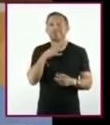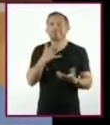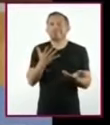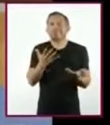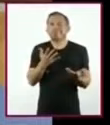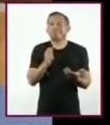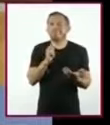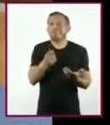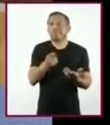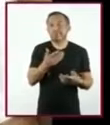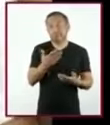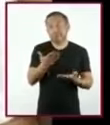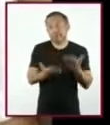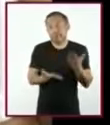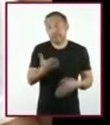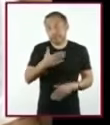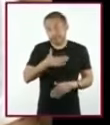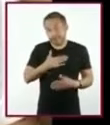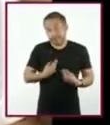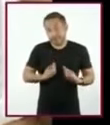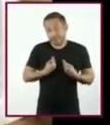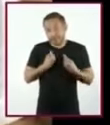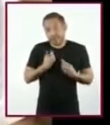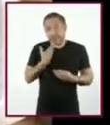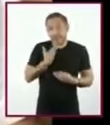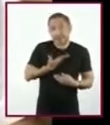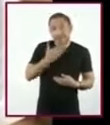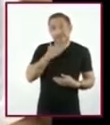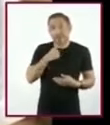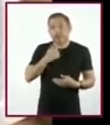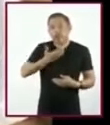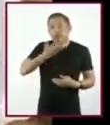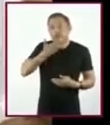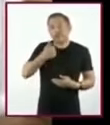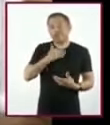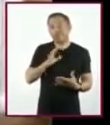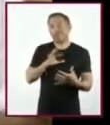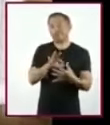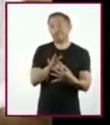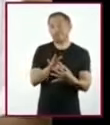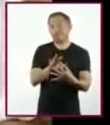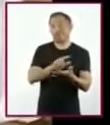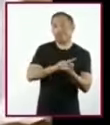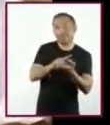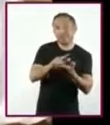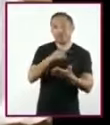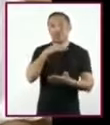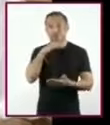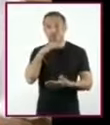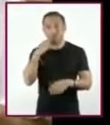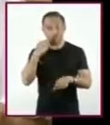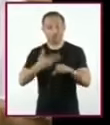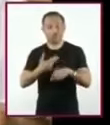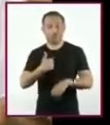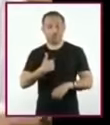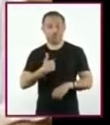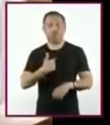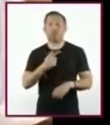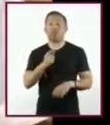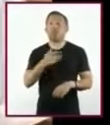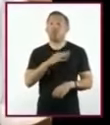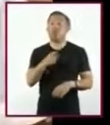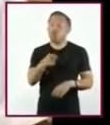a nuestra forma de vivir. Y entonces, lo primero, desde luego, es tratar de cuidarte en la medida de